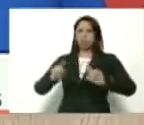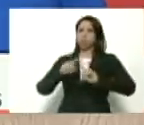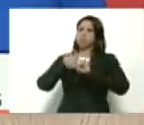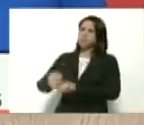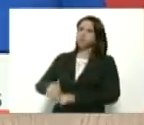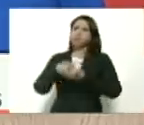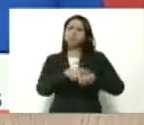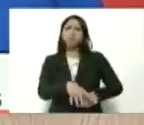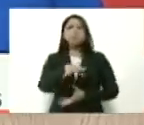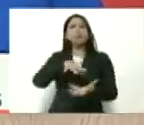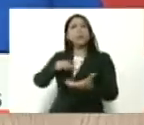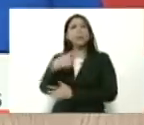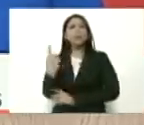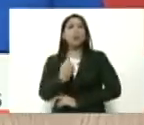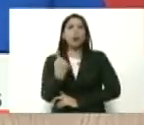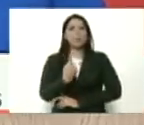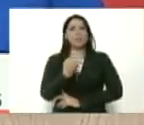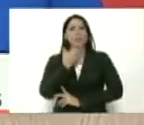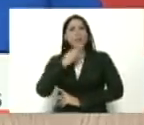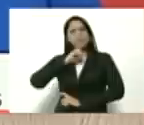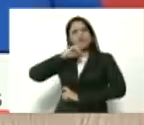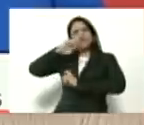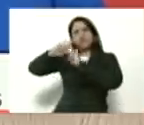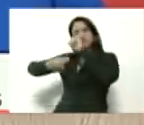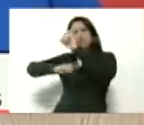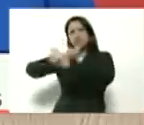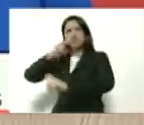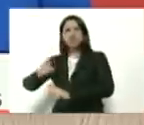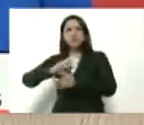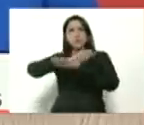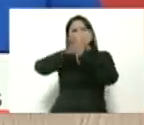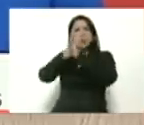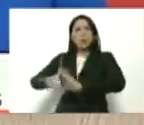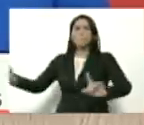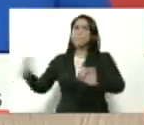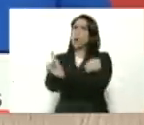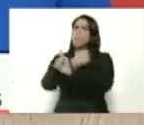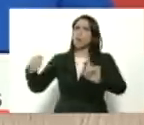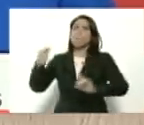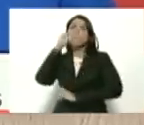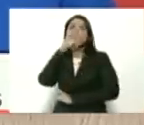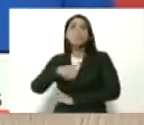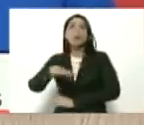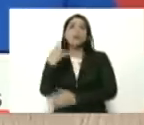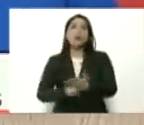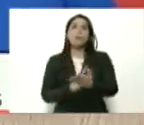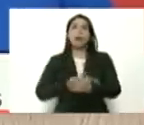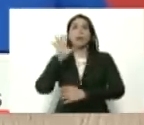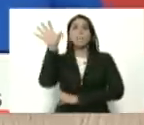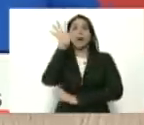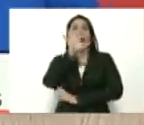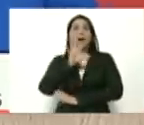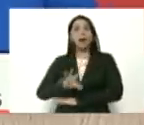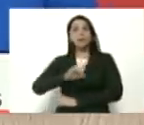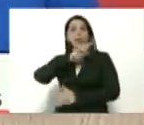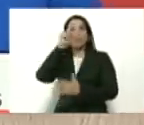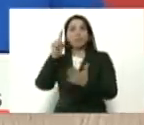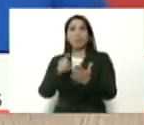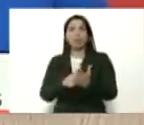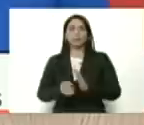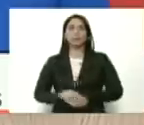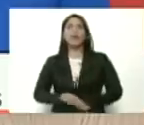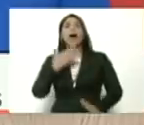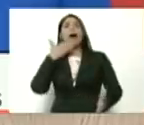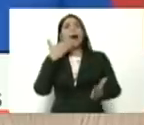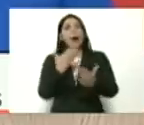crisis, que solamente a través del odio buscan destruir y agredir a pueblos hermanos y a países enteros.